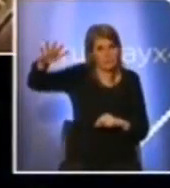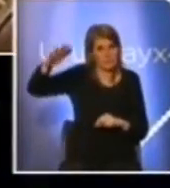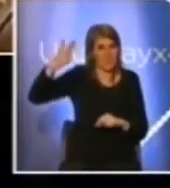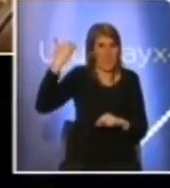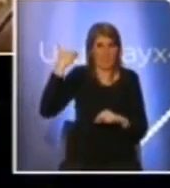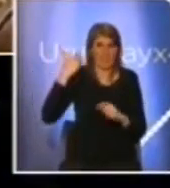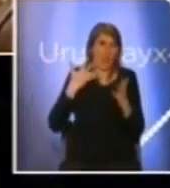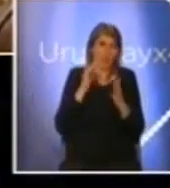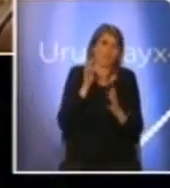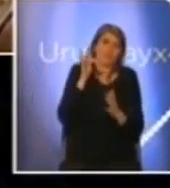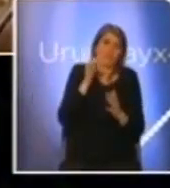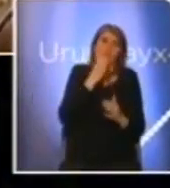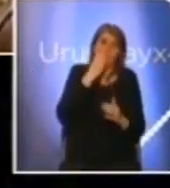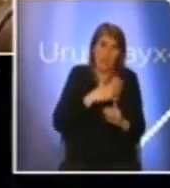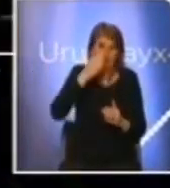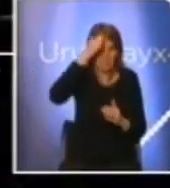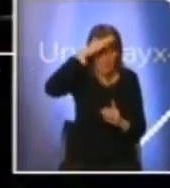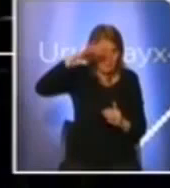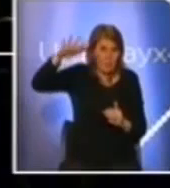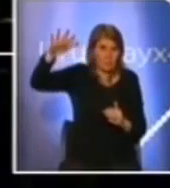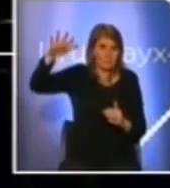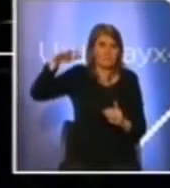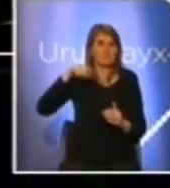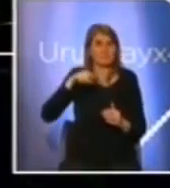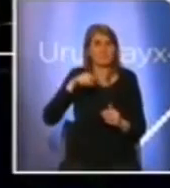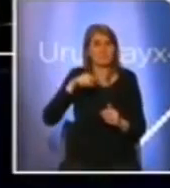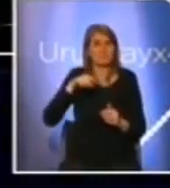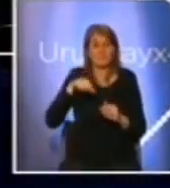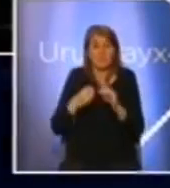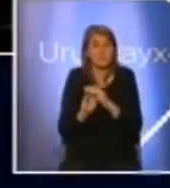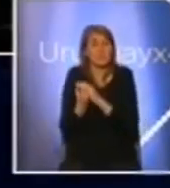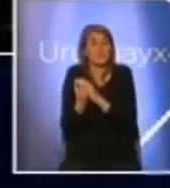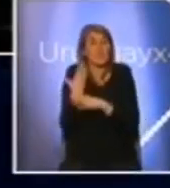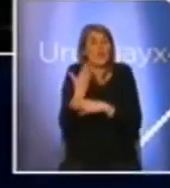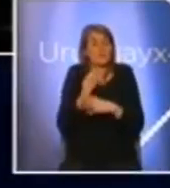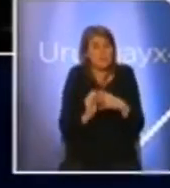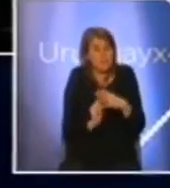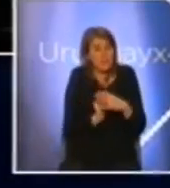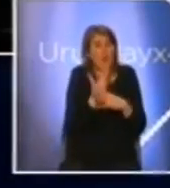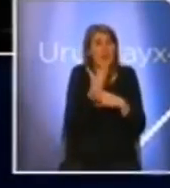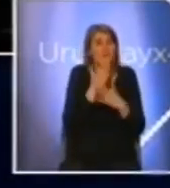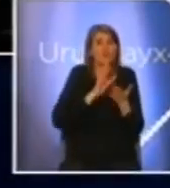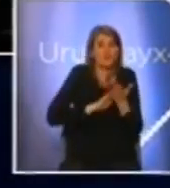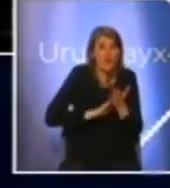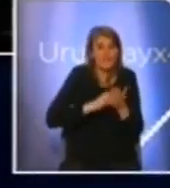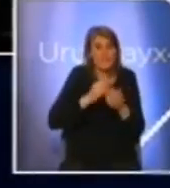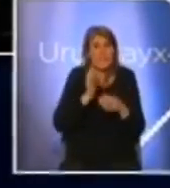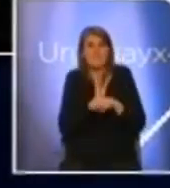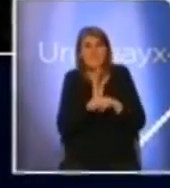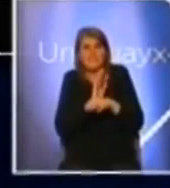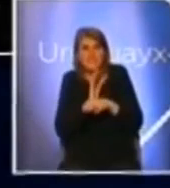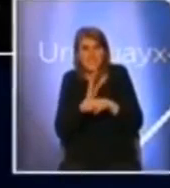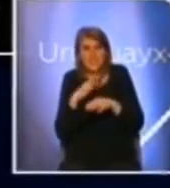últimos 10 años. Y está vinculado con que aparecieron, a partir de la biotecnología, la posibilidad